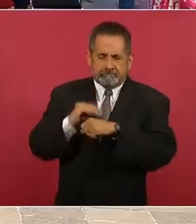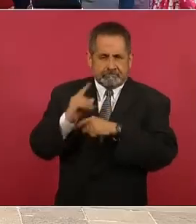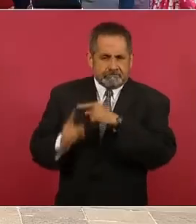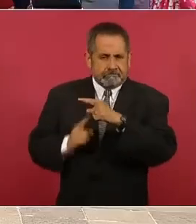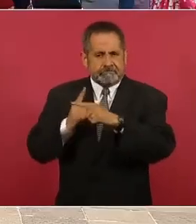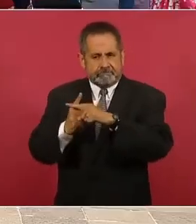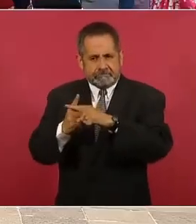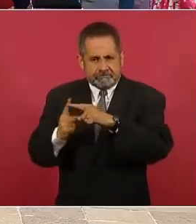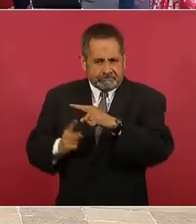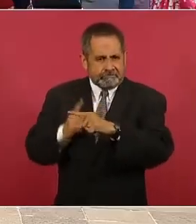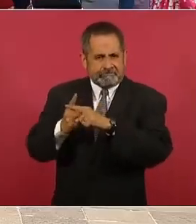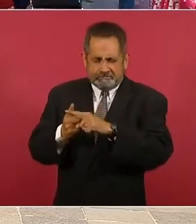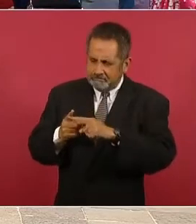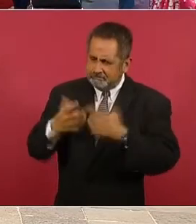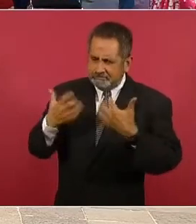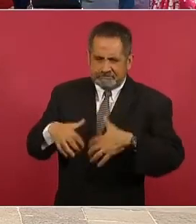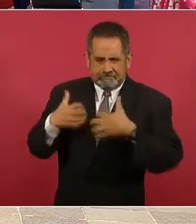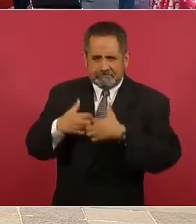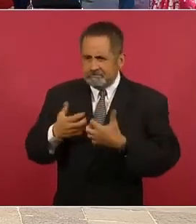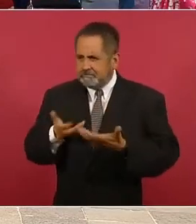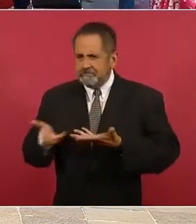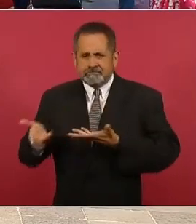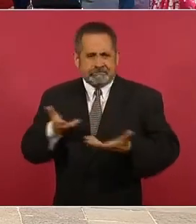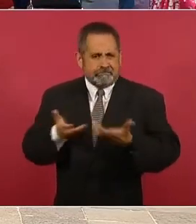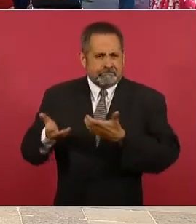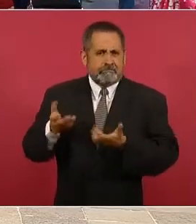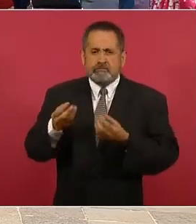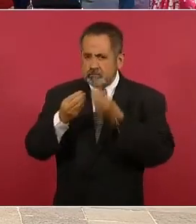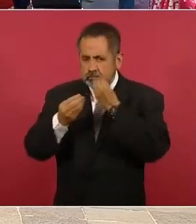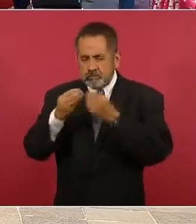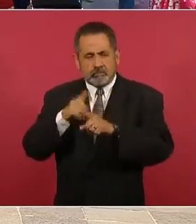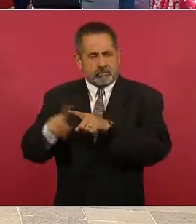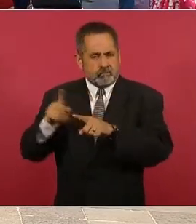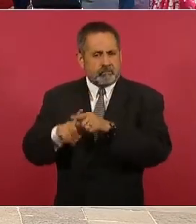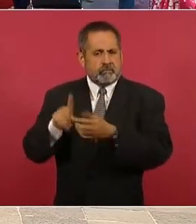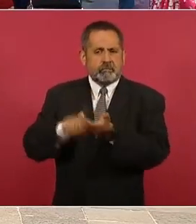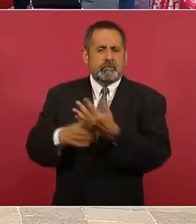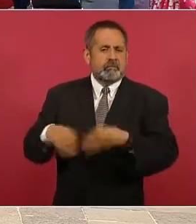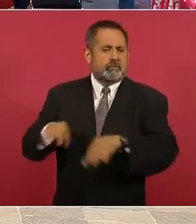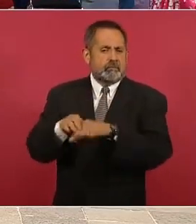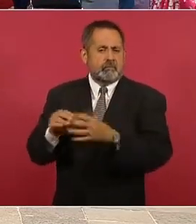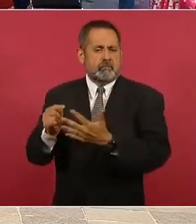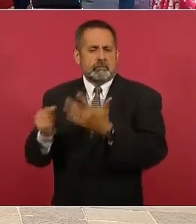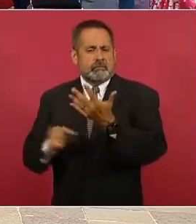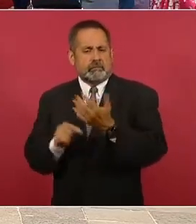producción de alimentos, sobre todo de básicos.